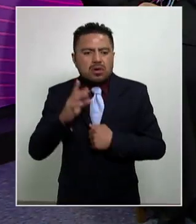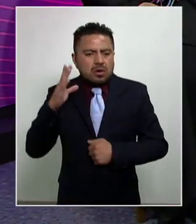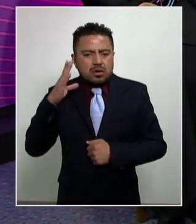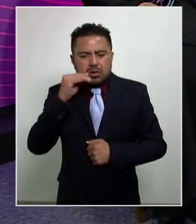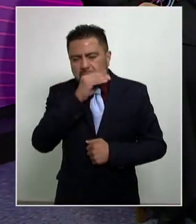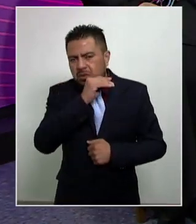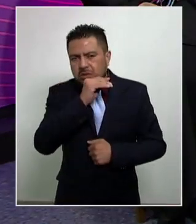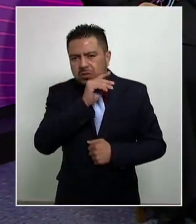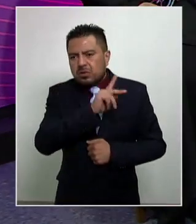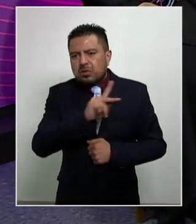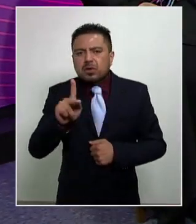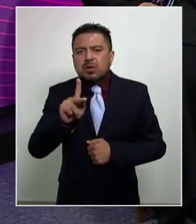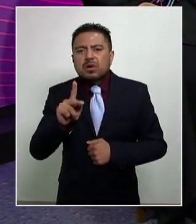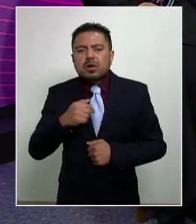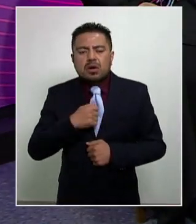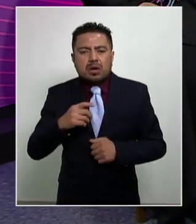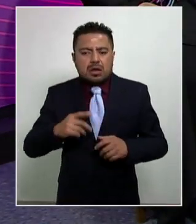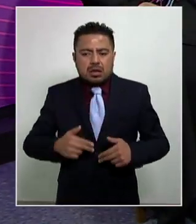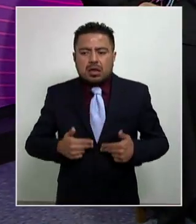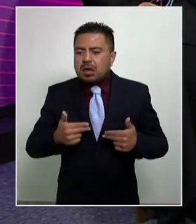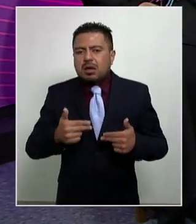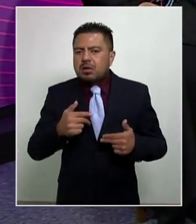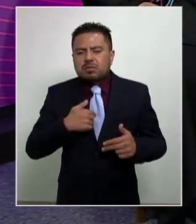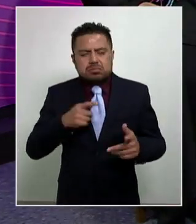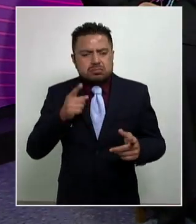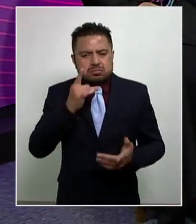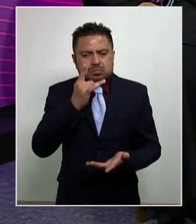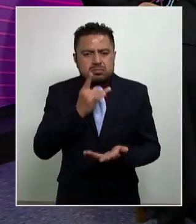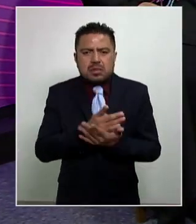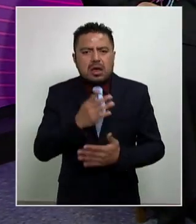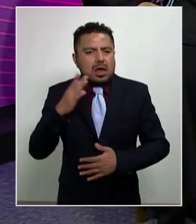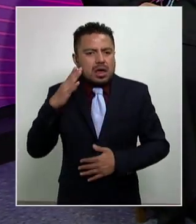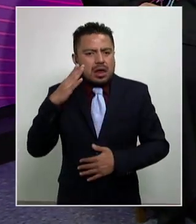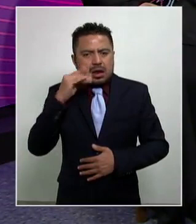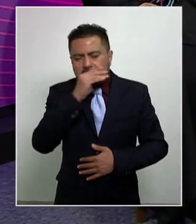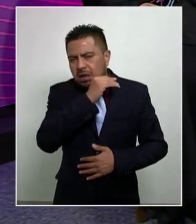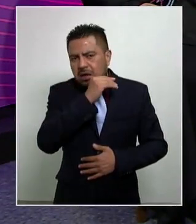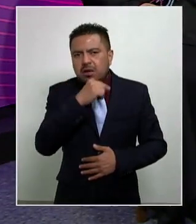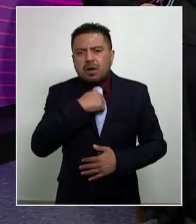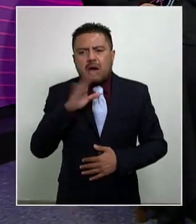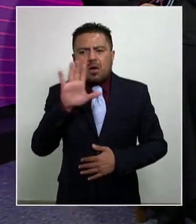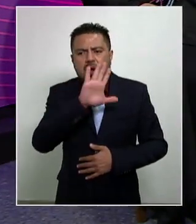africano, porque no soy afrodescendiente, soy negro, es claro, y soy africano.